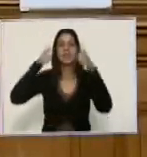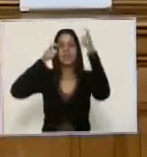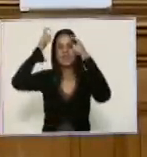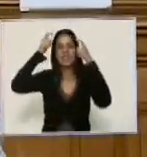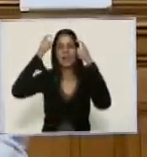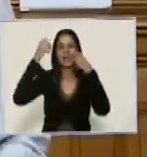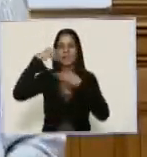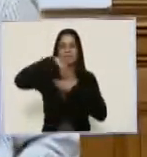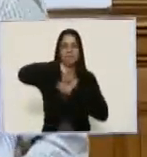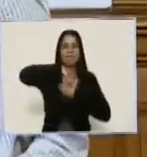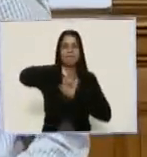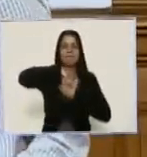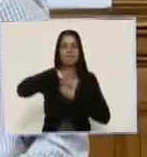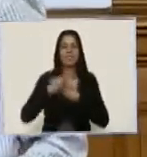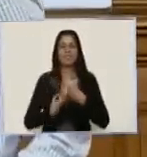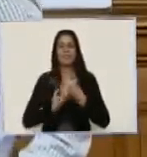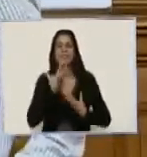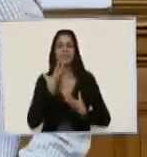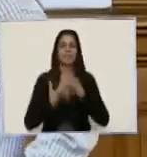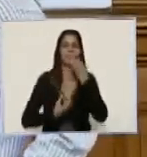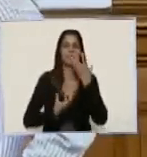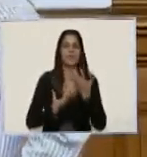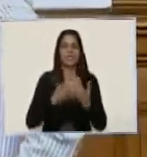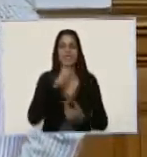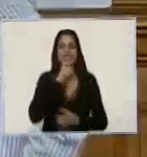todas partes.